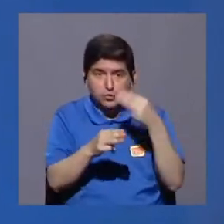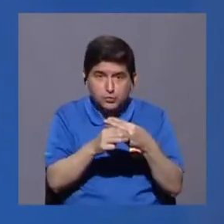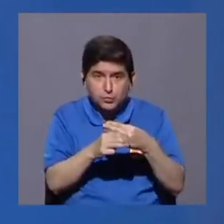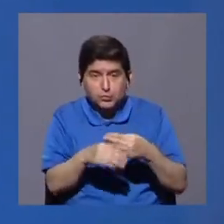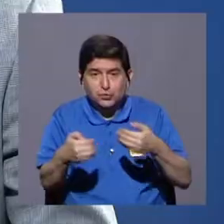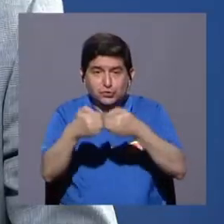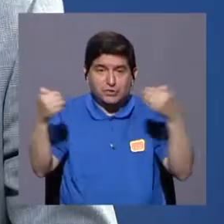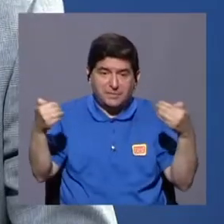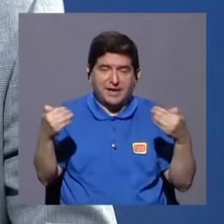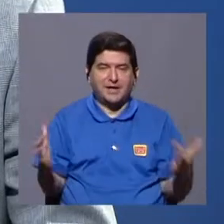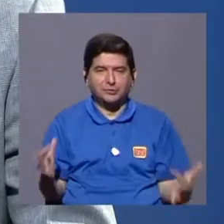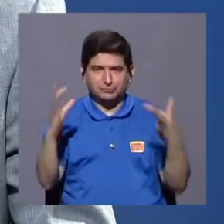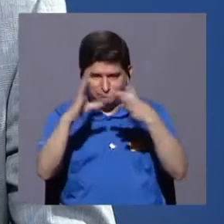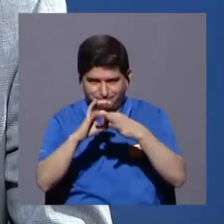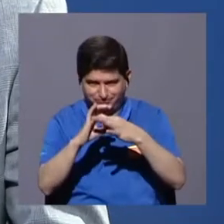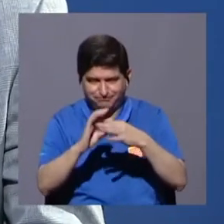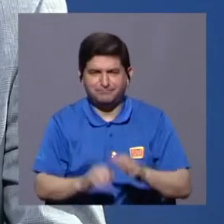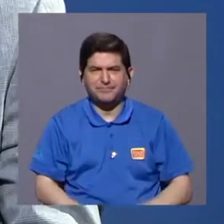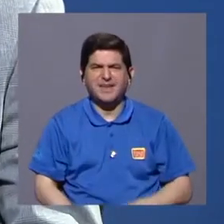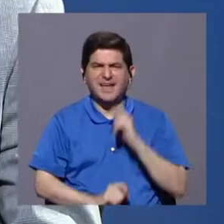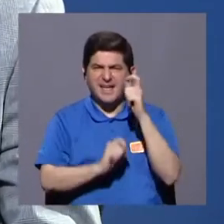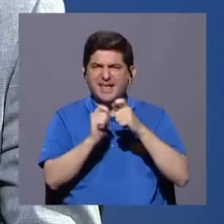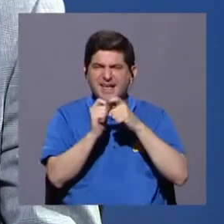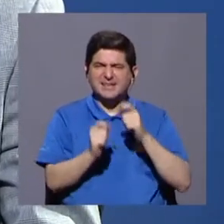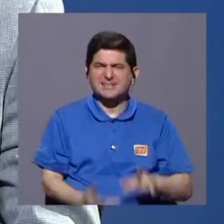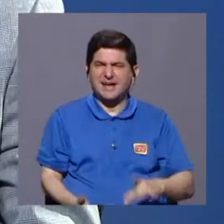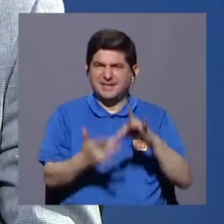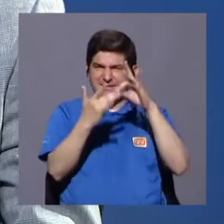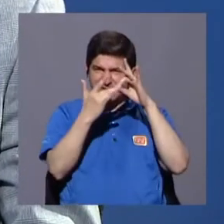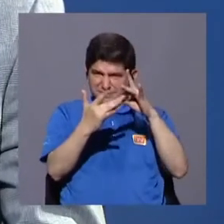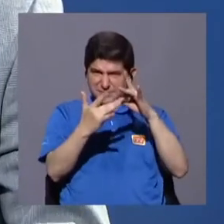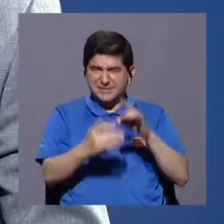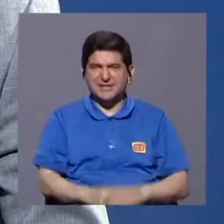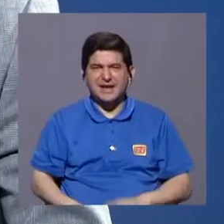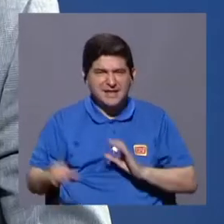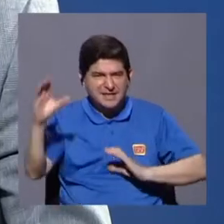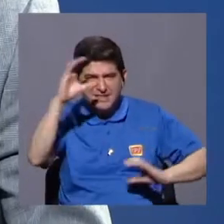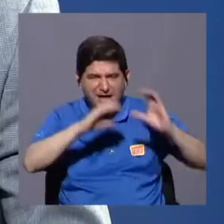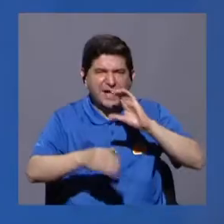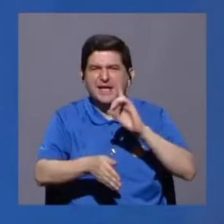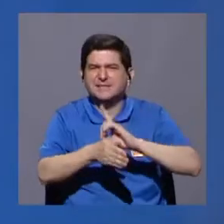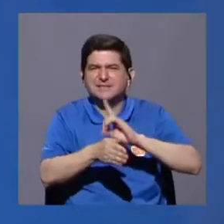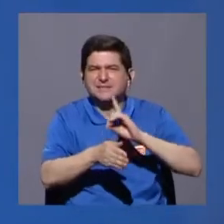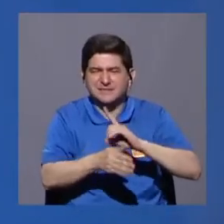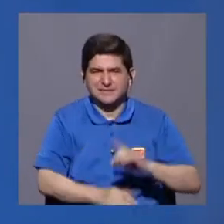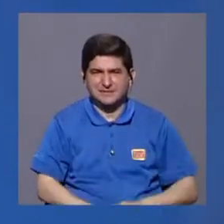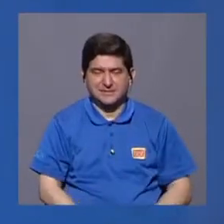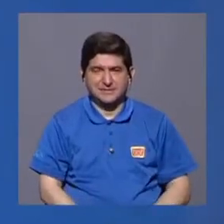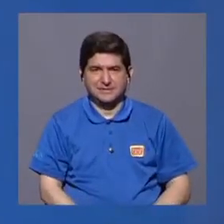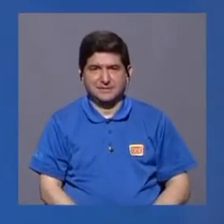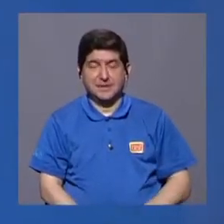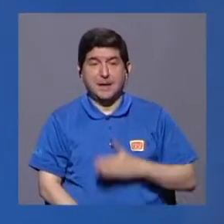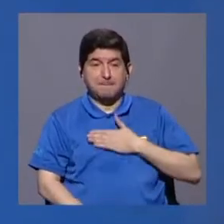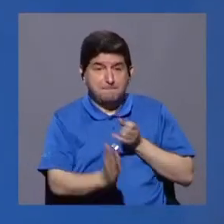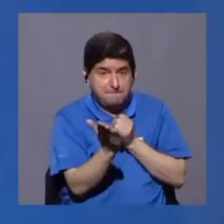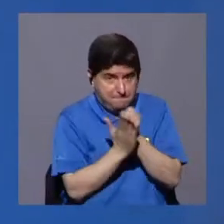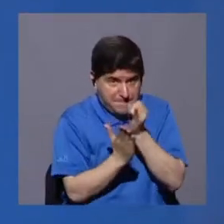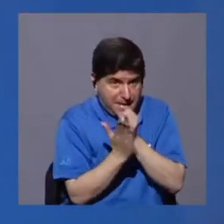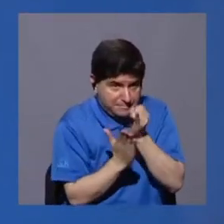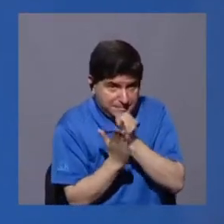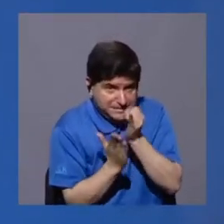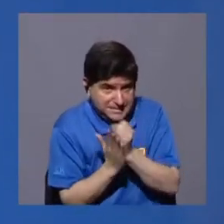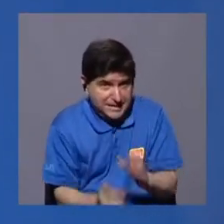poquito alejados lo interesante y propiamente su especialidad entonces sin seis de médicas es en que bueno mi investigación